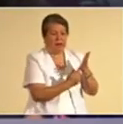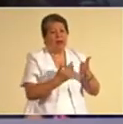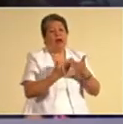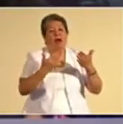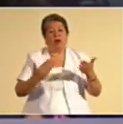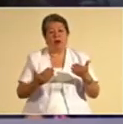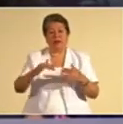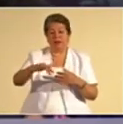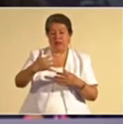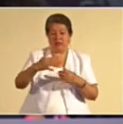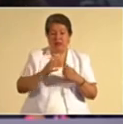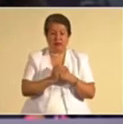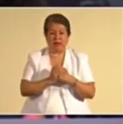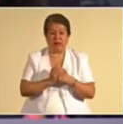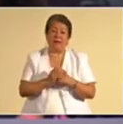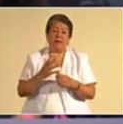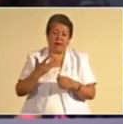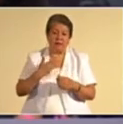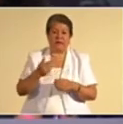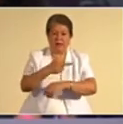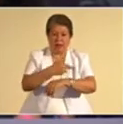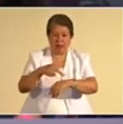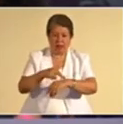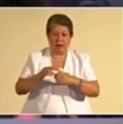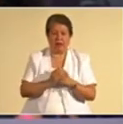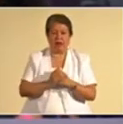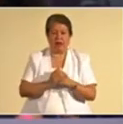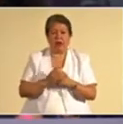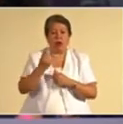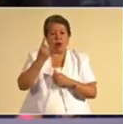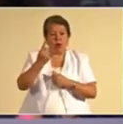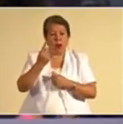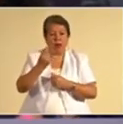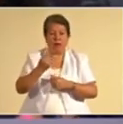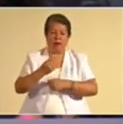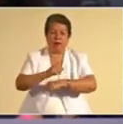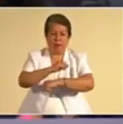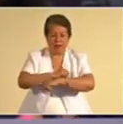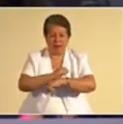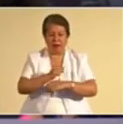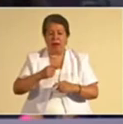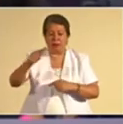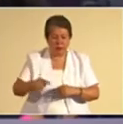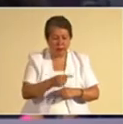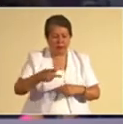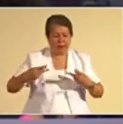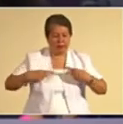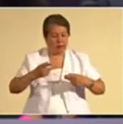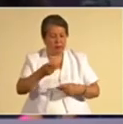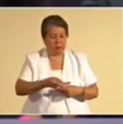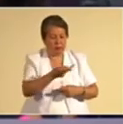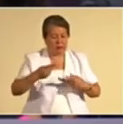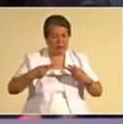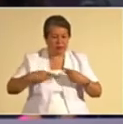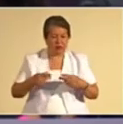los trámites es un tema concreto que tenemos que resolver. Una ventanilla única y la disminución de los mismos, la afirmativa